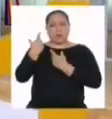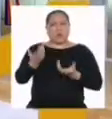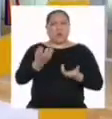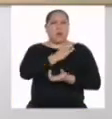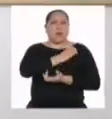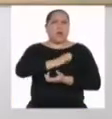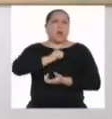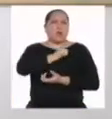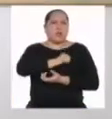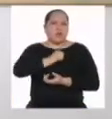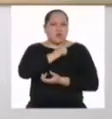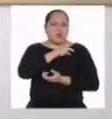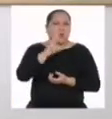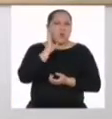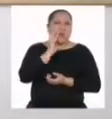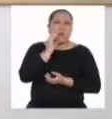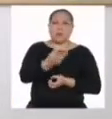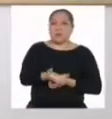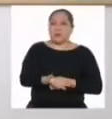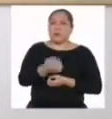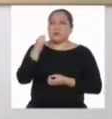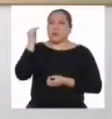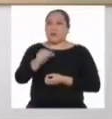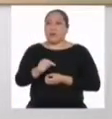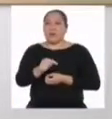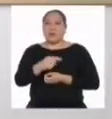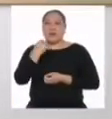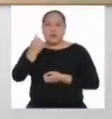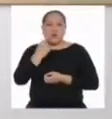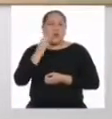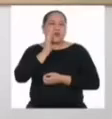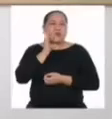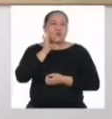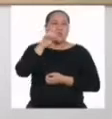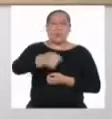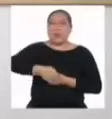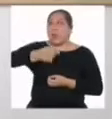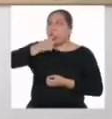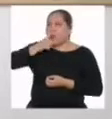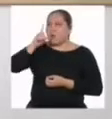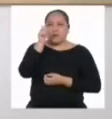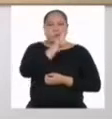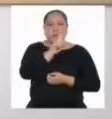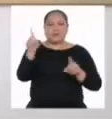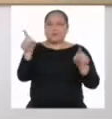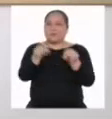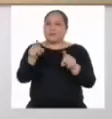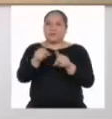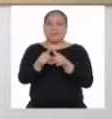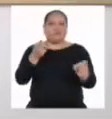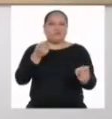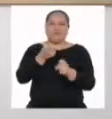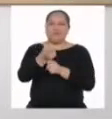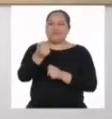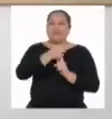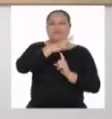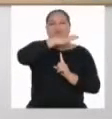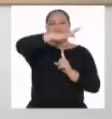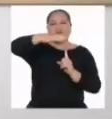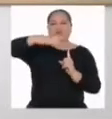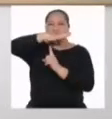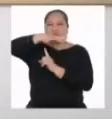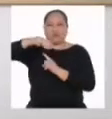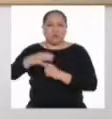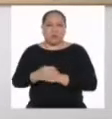nuestros residuos? Y los residuos no solo contaminan el agua, sino que también contaminan el aire.